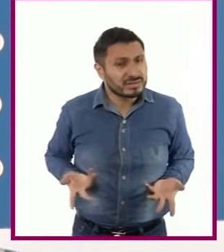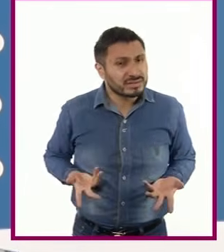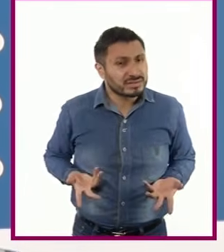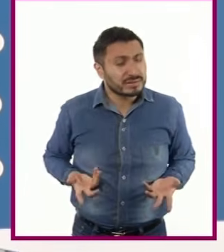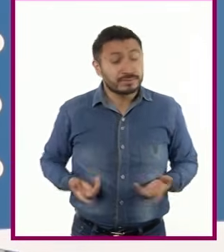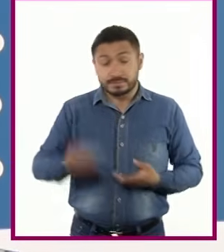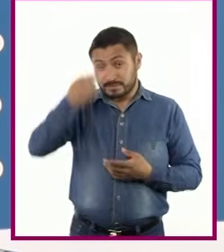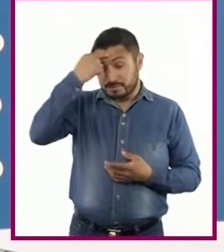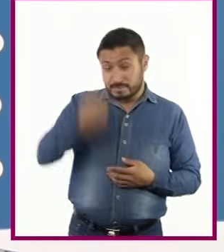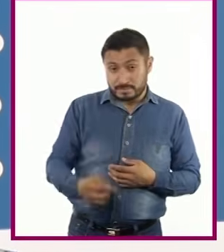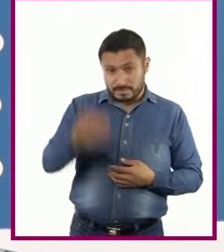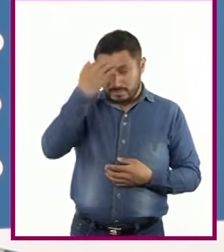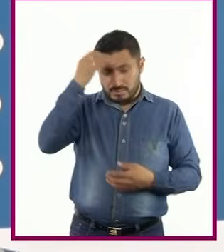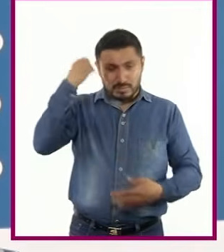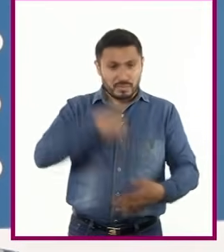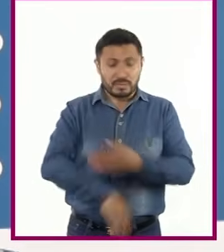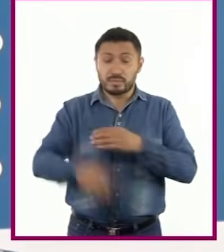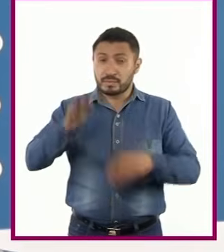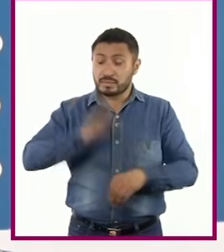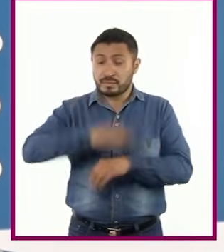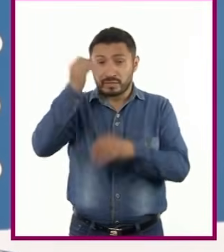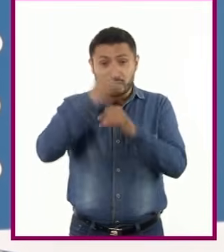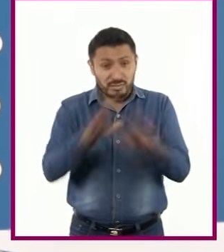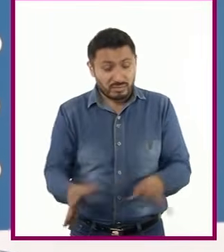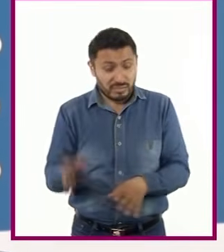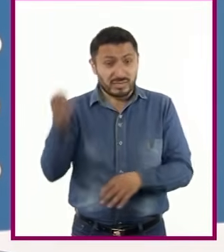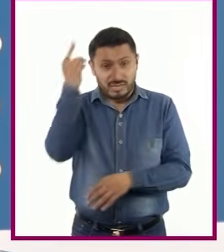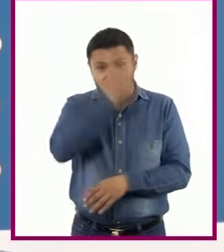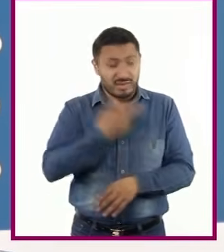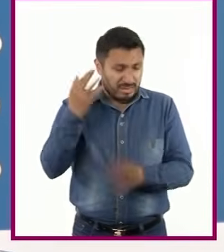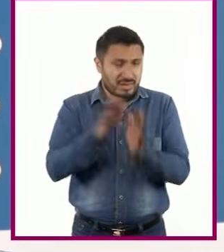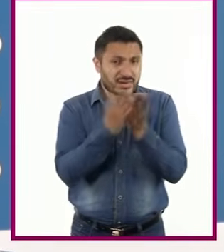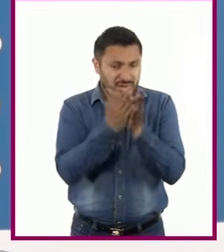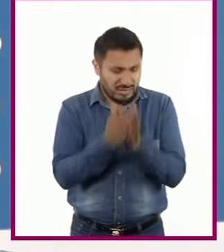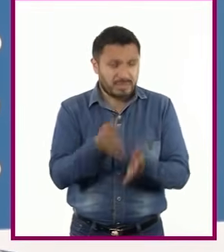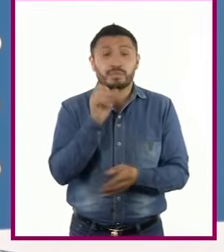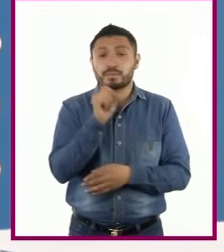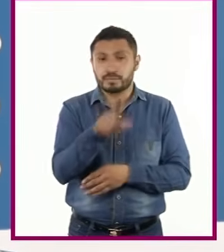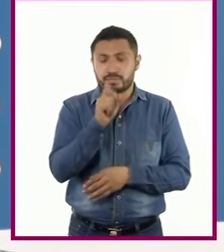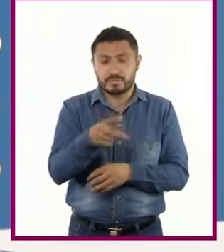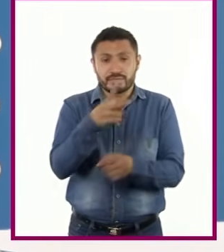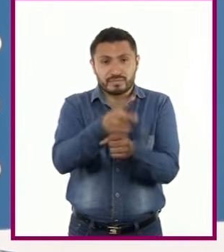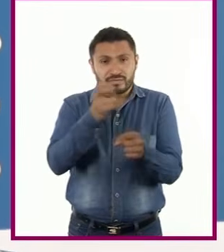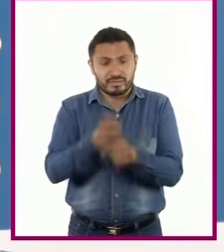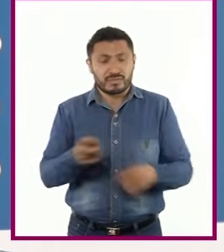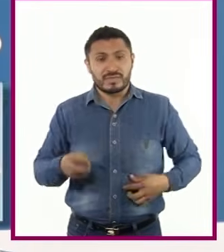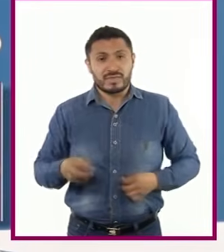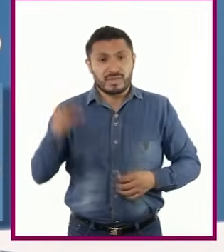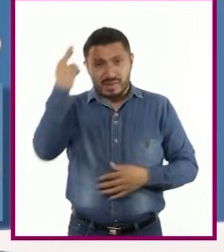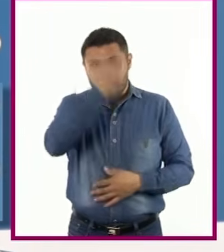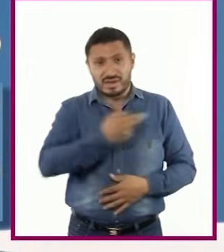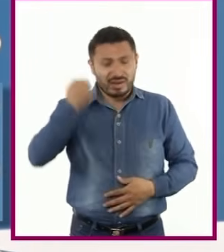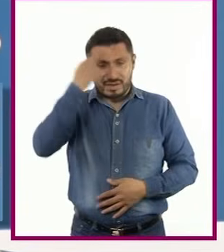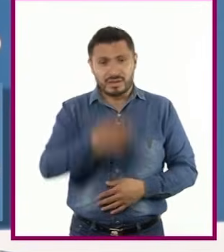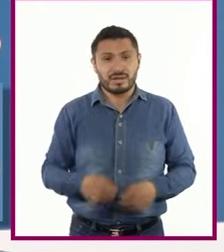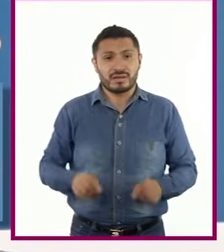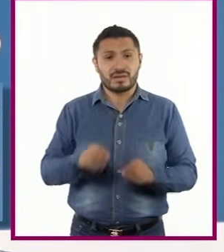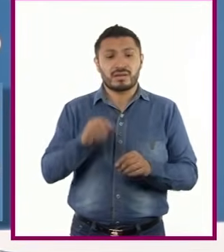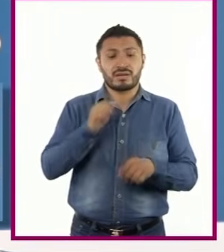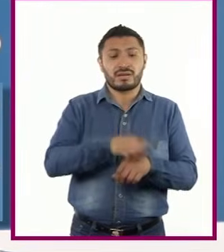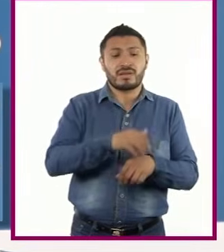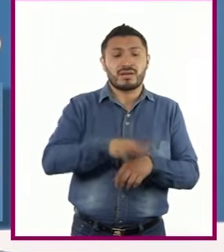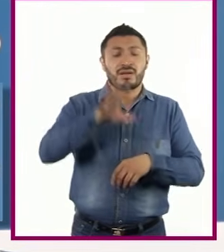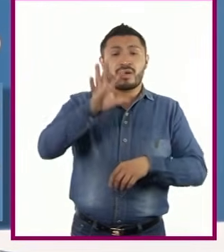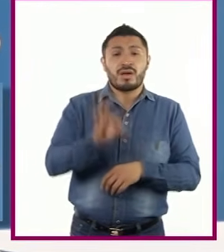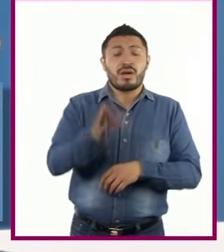Para ampliar la información, además de consultar su libro de texto, los invitamos a revisar el número